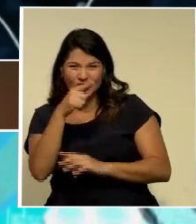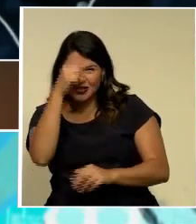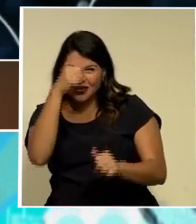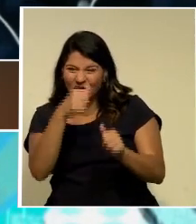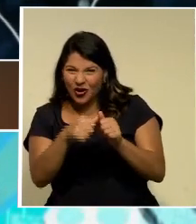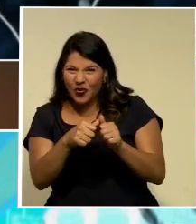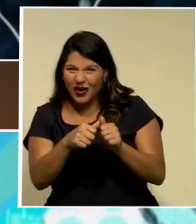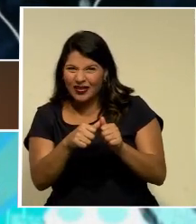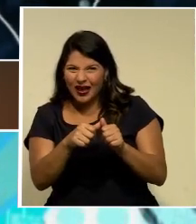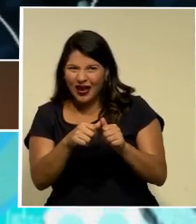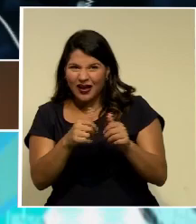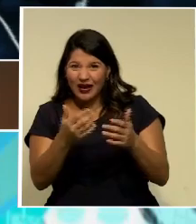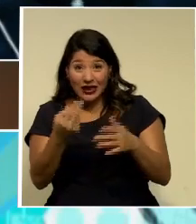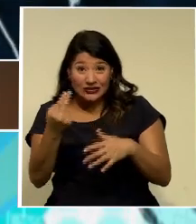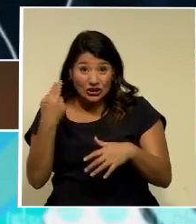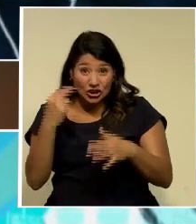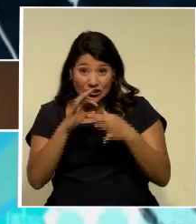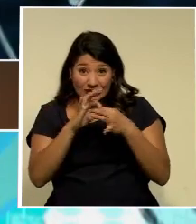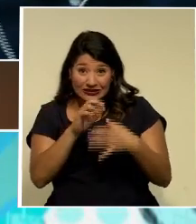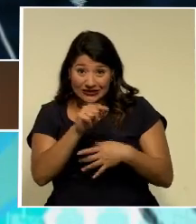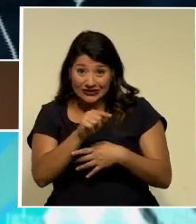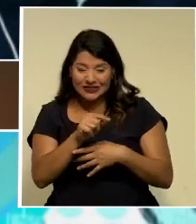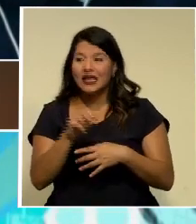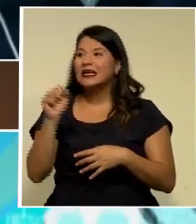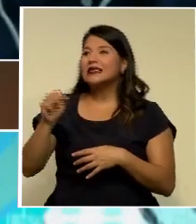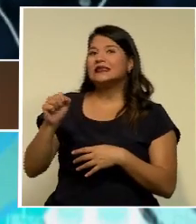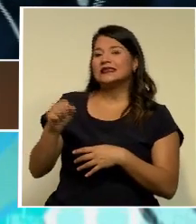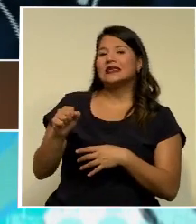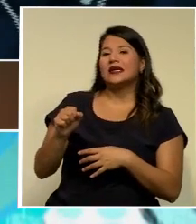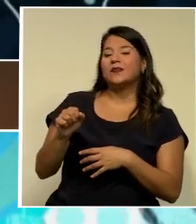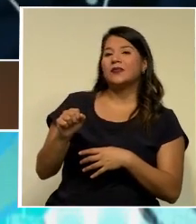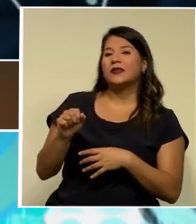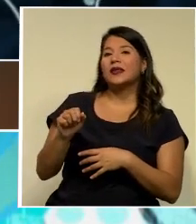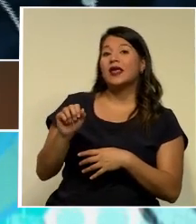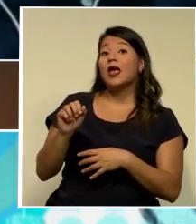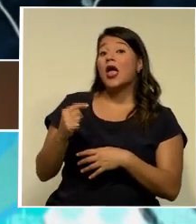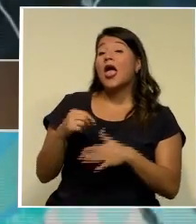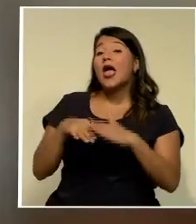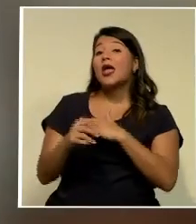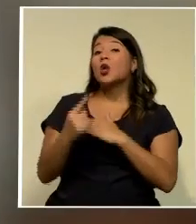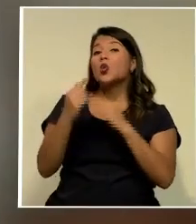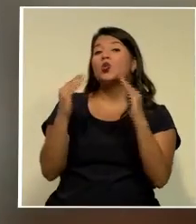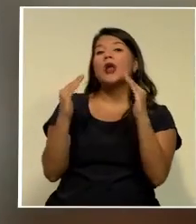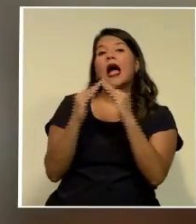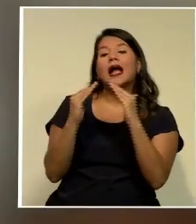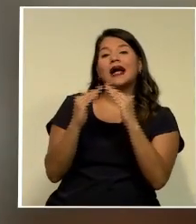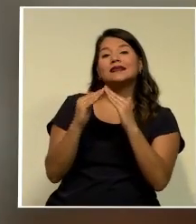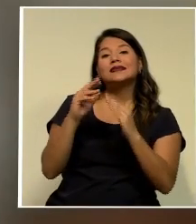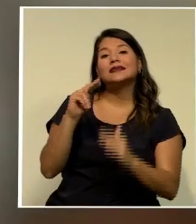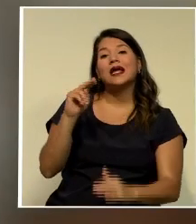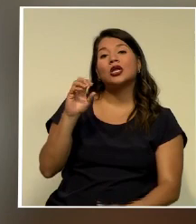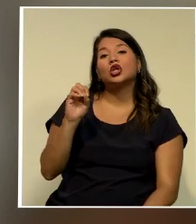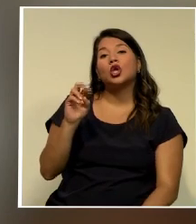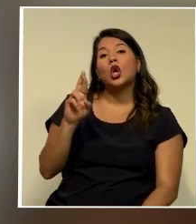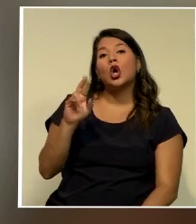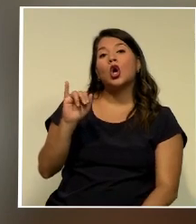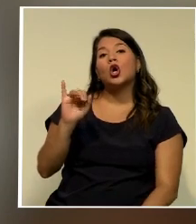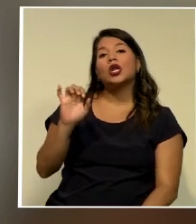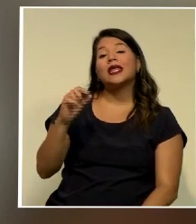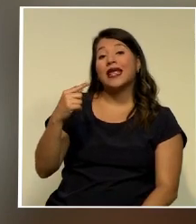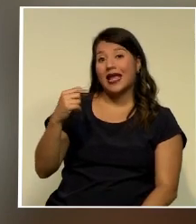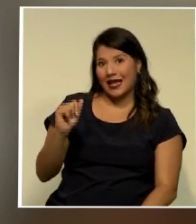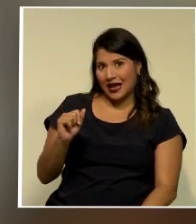el contexto? Sí, esto es en una de las casas de Noriega, porque claro, cuando viene la invasión y Noriega